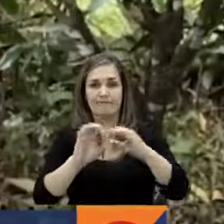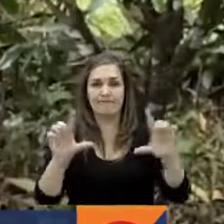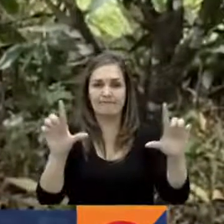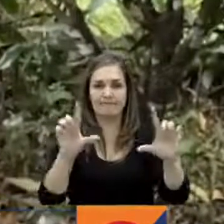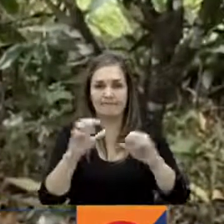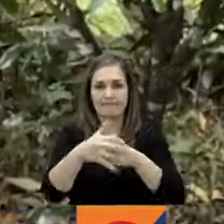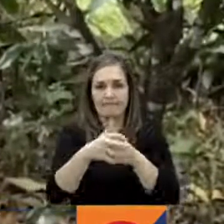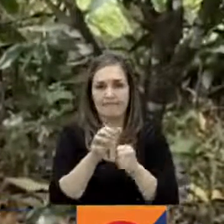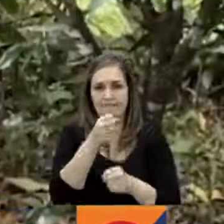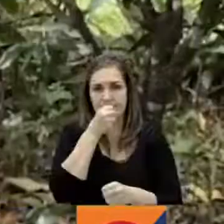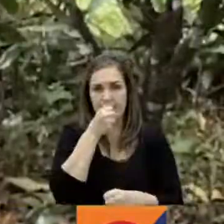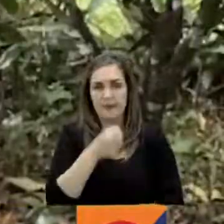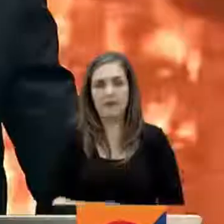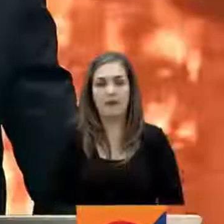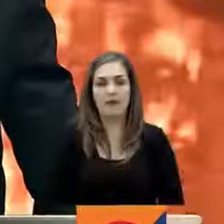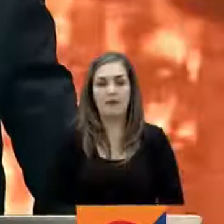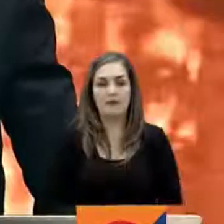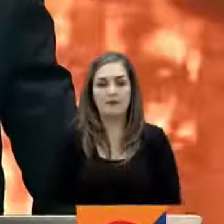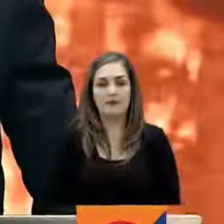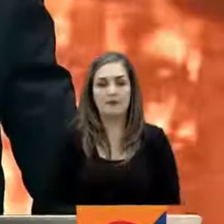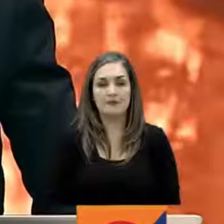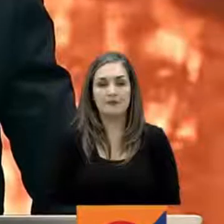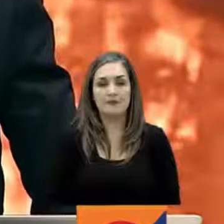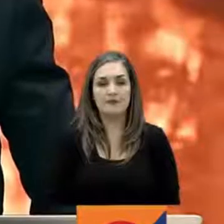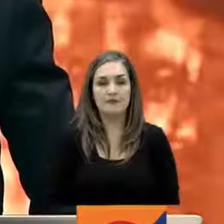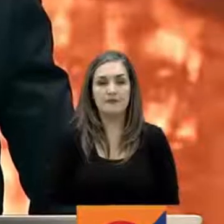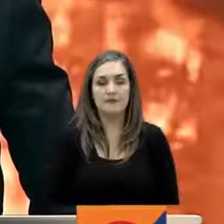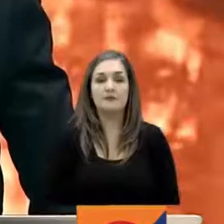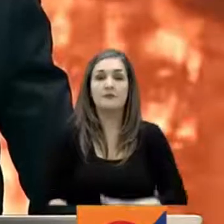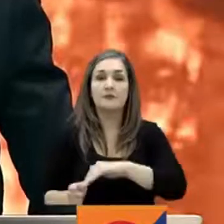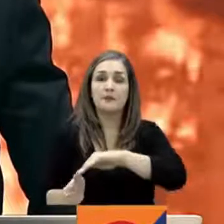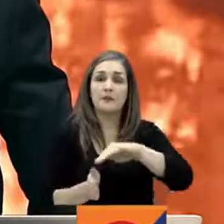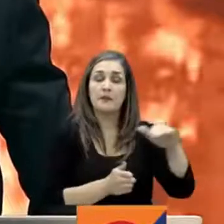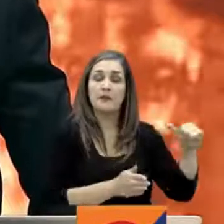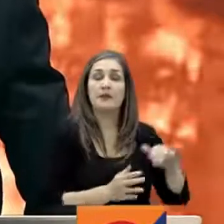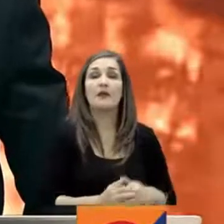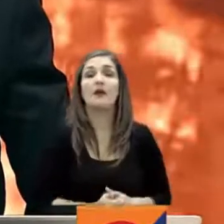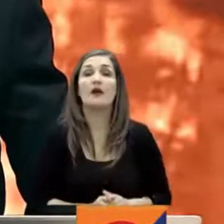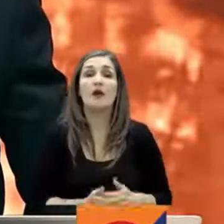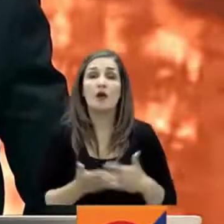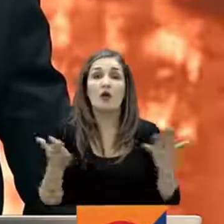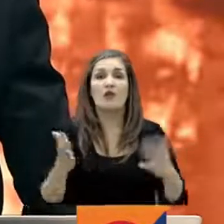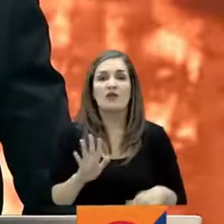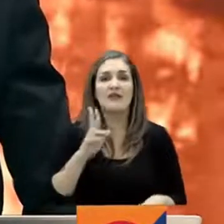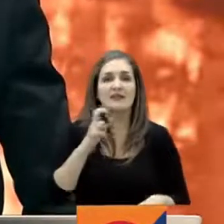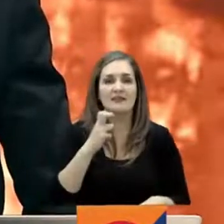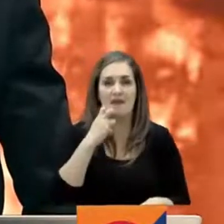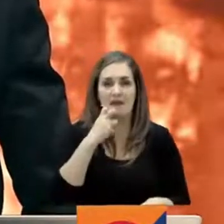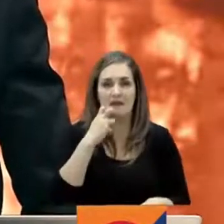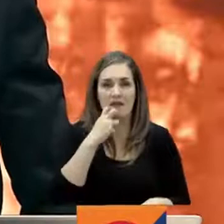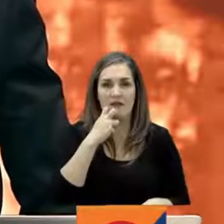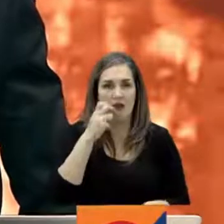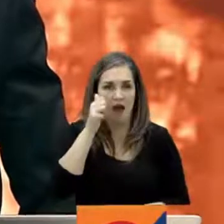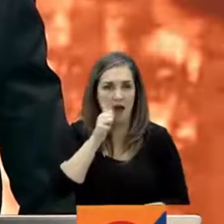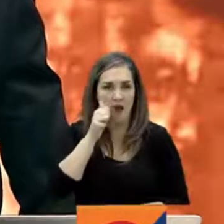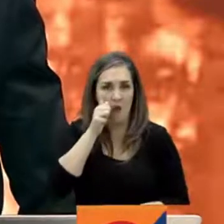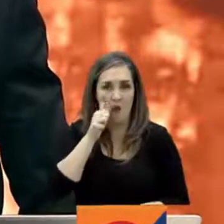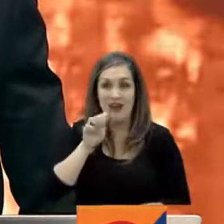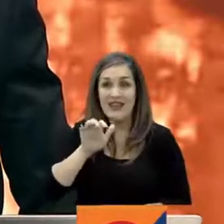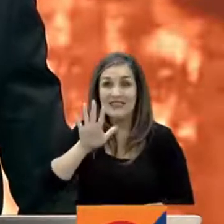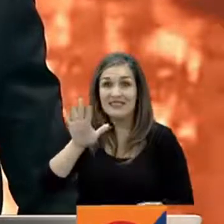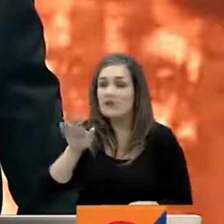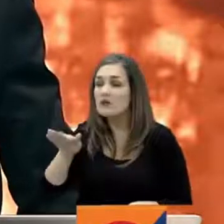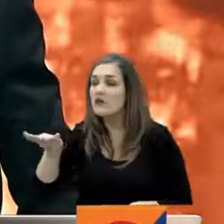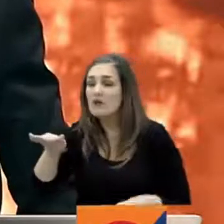Noticias, conectados 24/7. Habitantes de 5 veredas en Saravena, Arauca, están afectadas por la contaminación en las